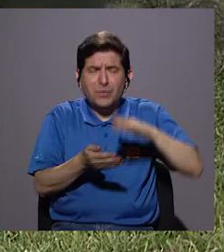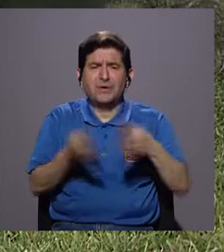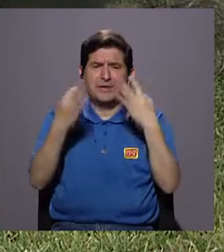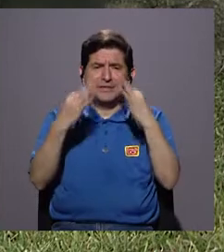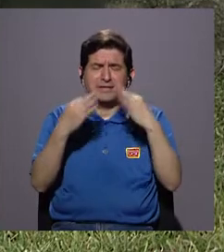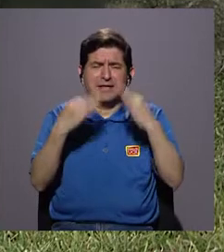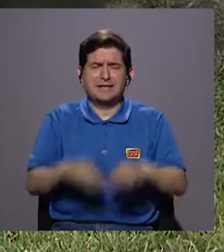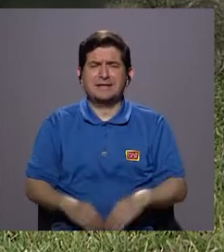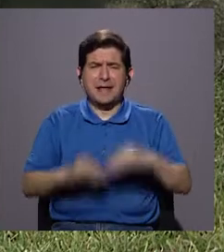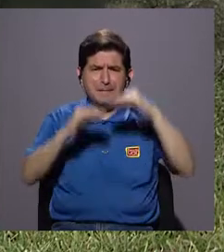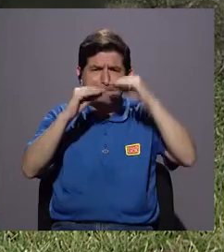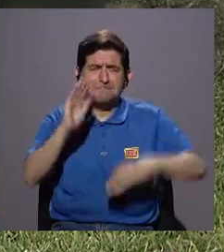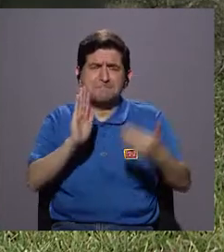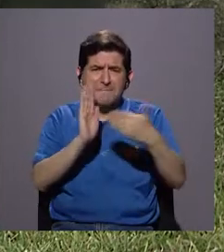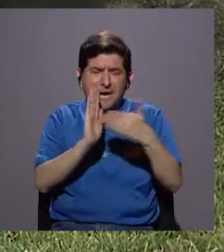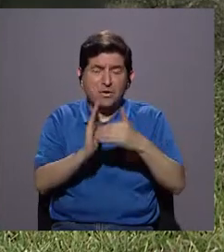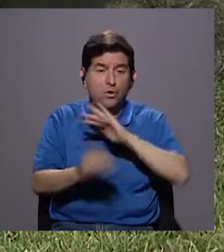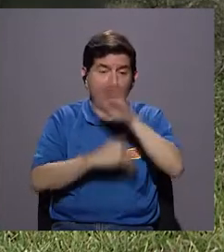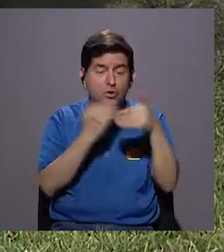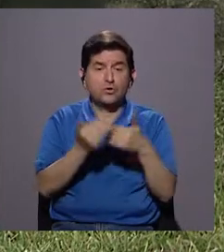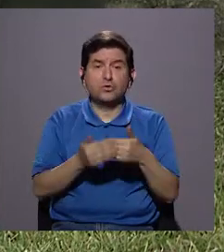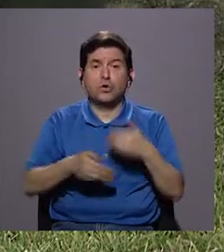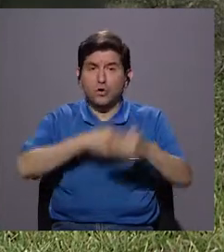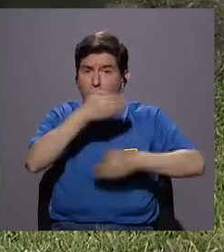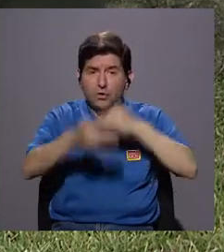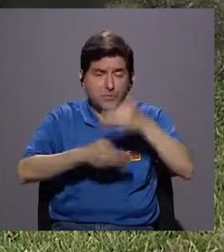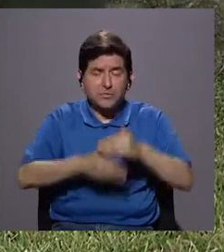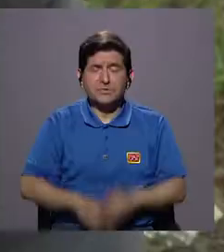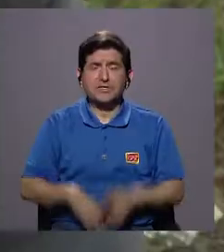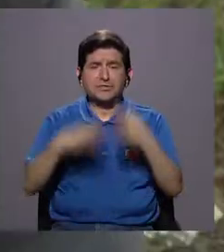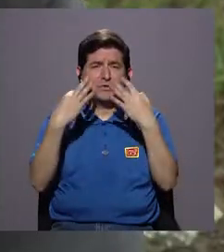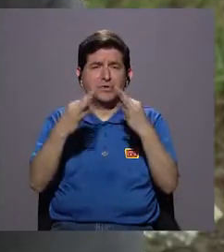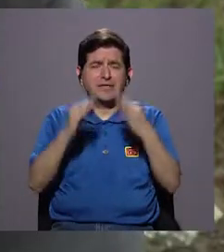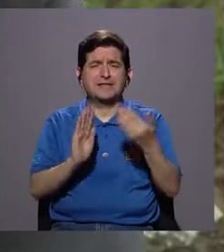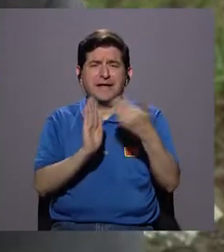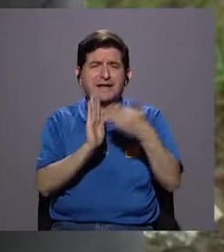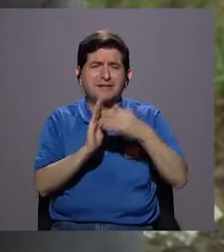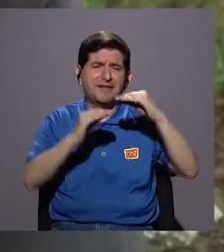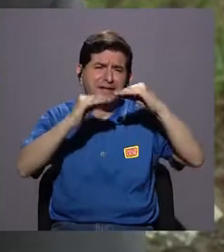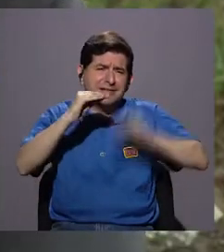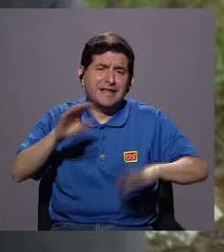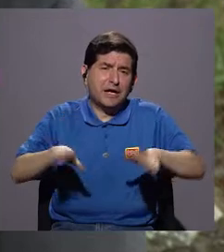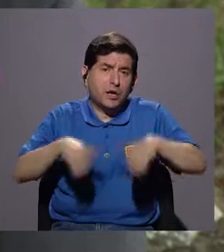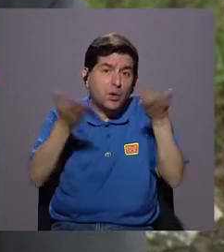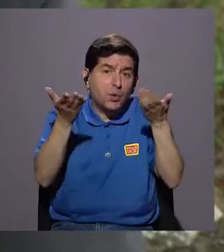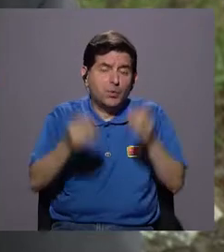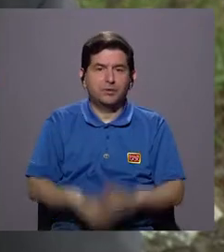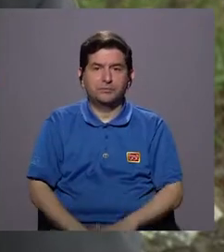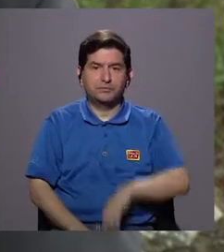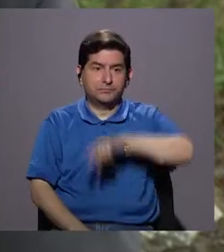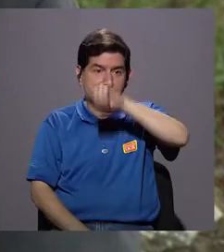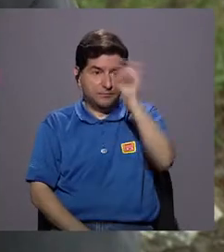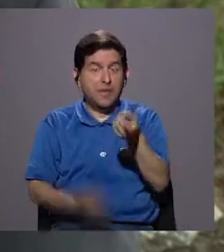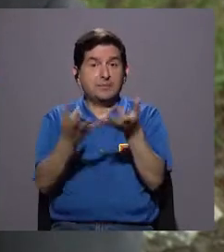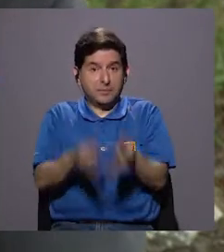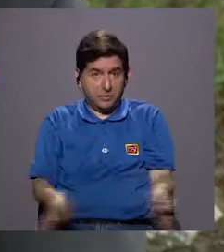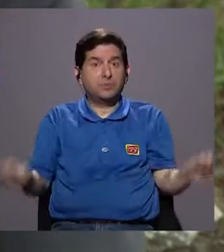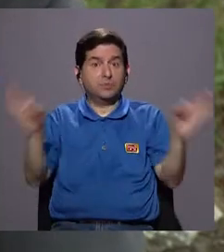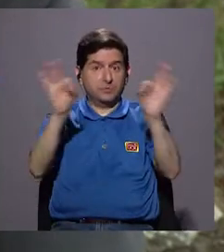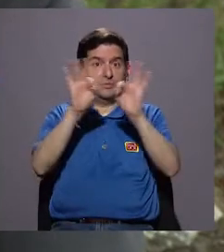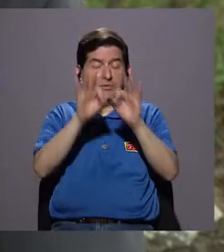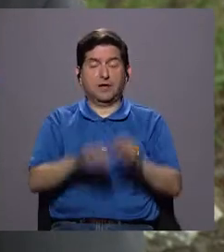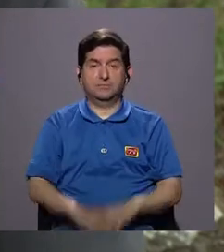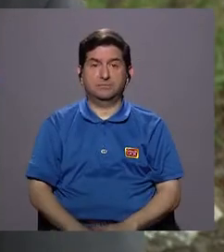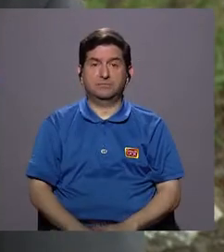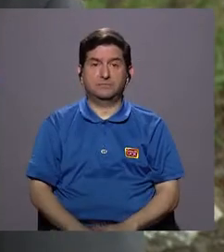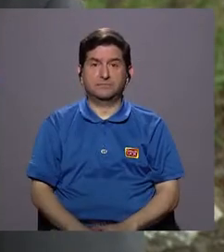también, de todo lo que hemos conversado, ¿cómo se puede atenuar? Claro, yo pienso que la pregunta es importantísima y vea,